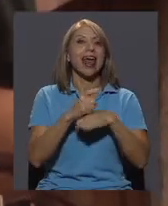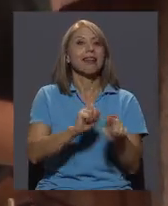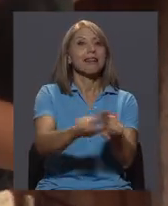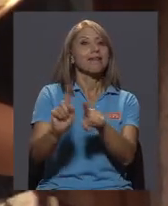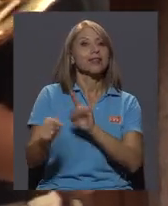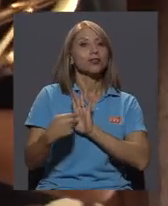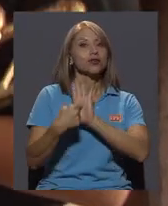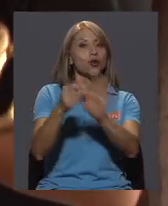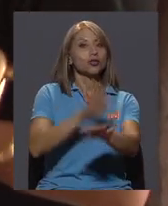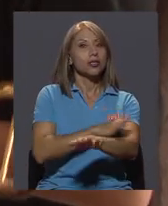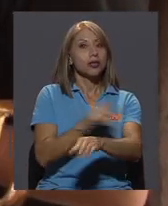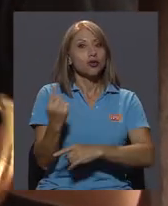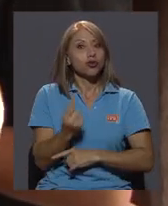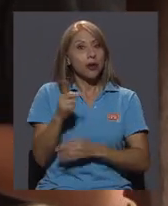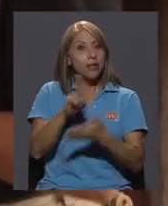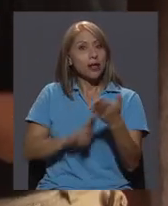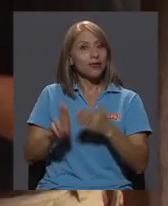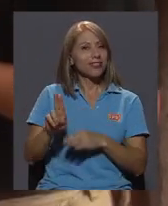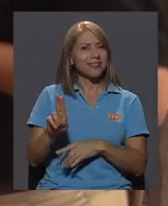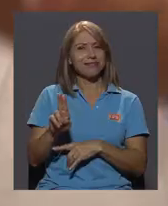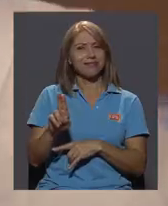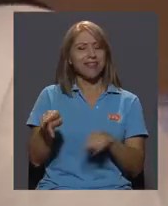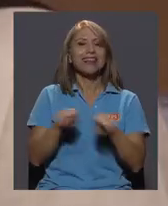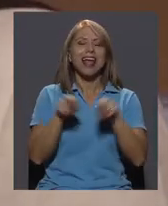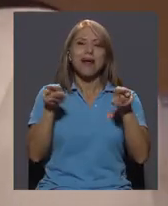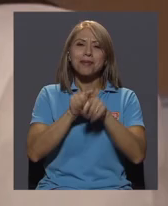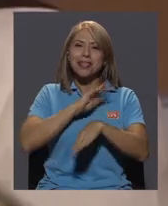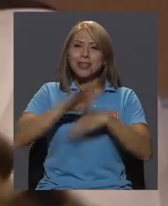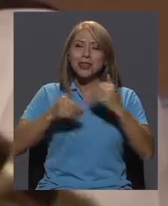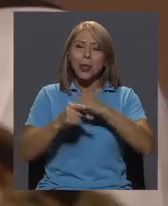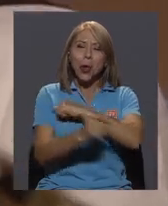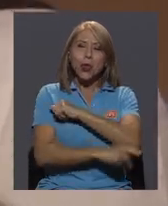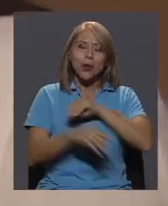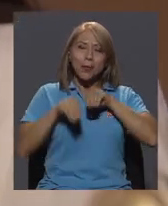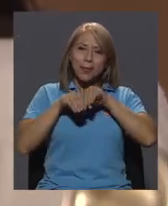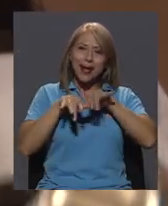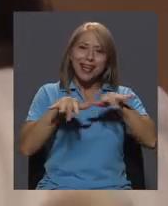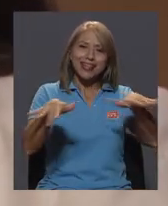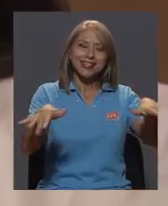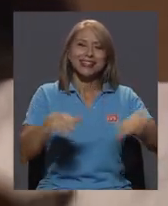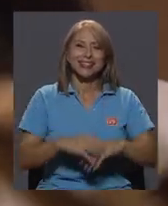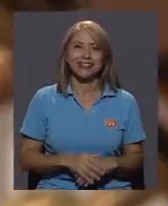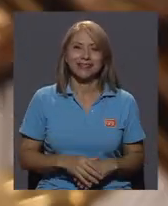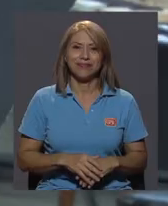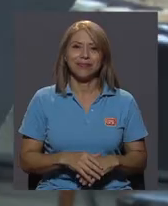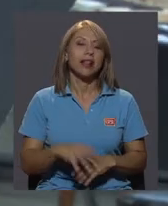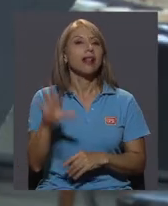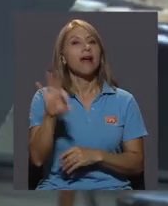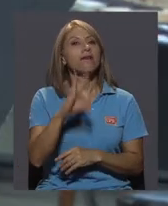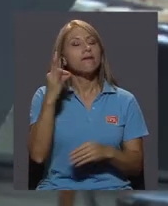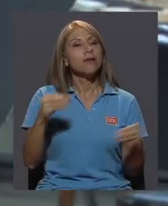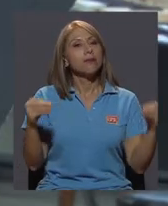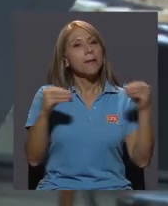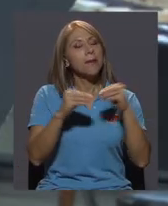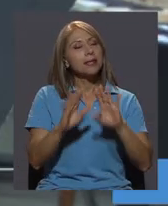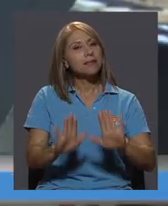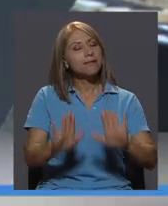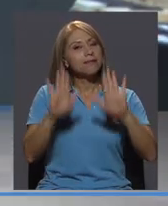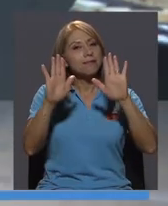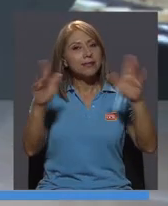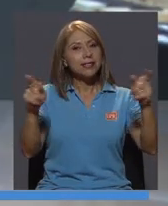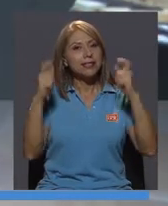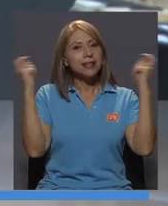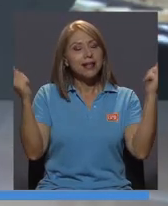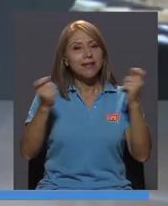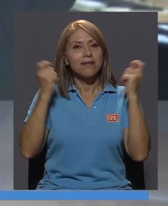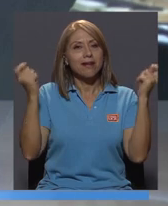en la universidad, sino también a lo largo y ancho del país. La manera más grandiosa para celebrar